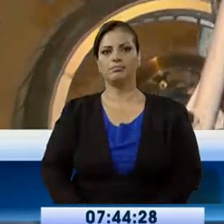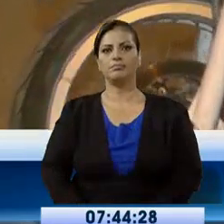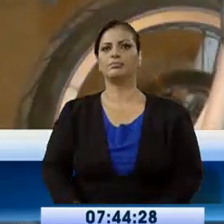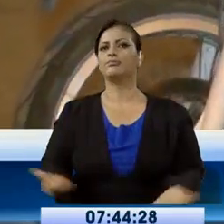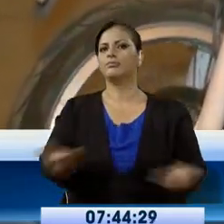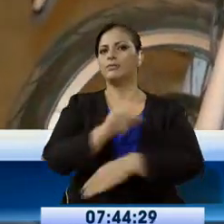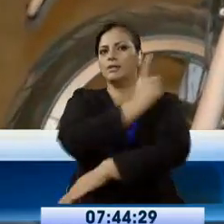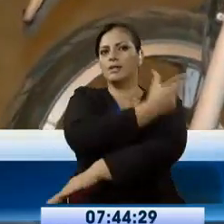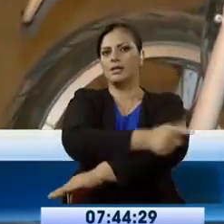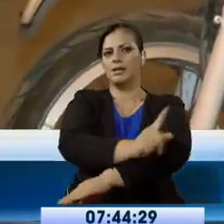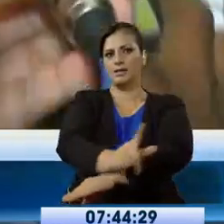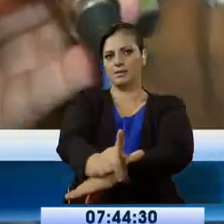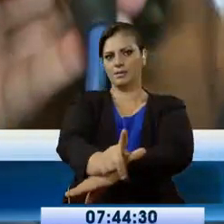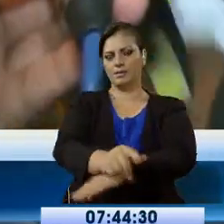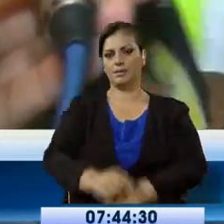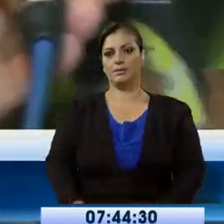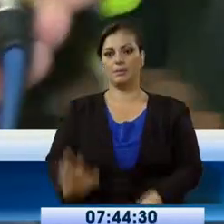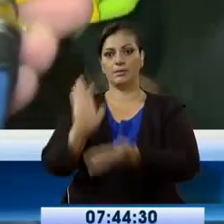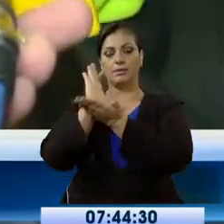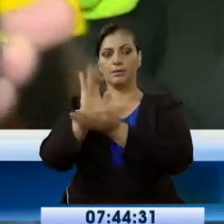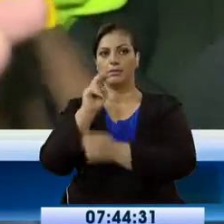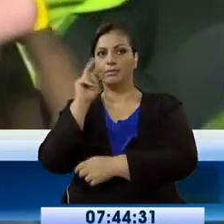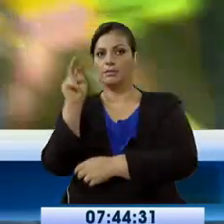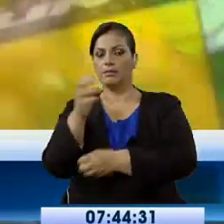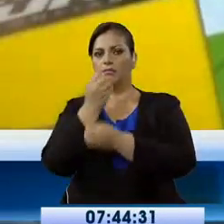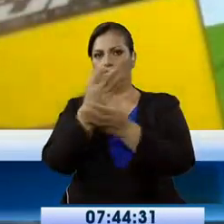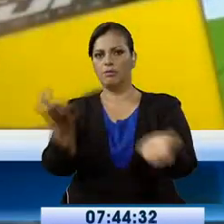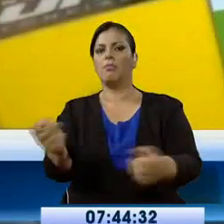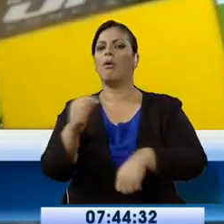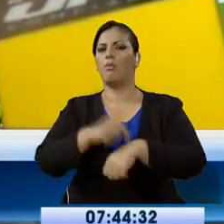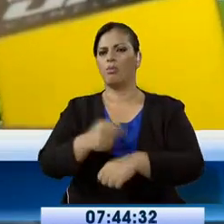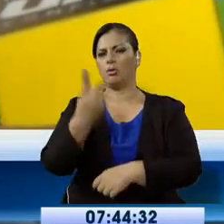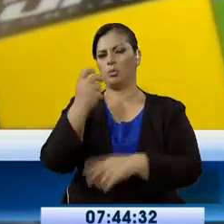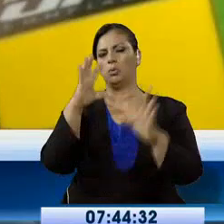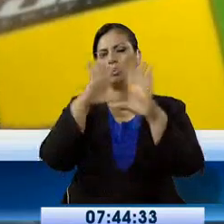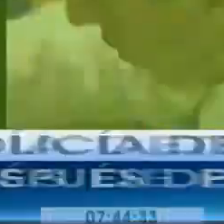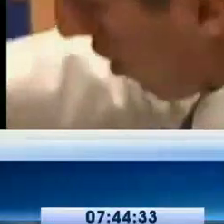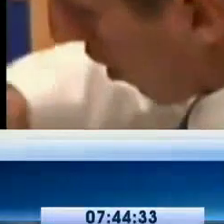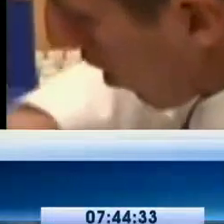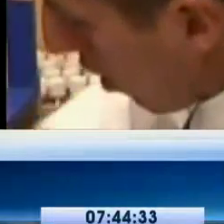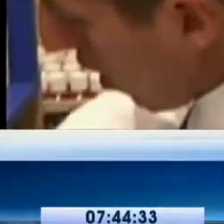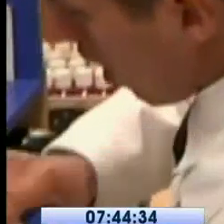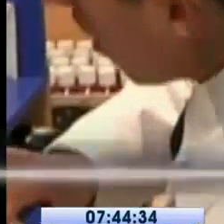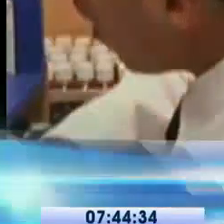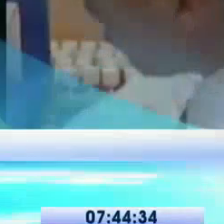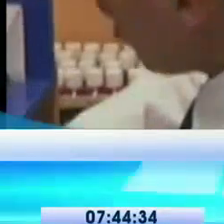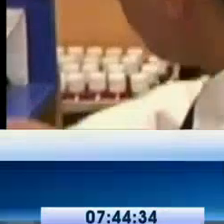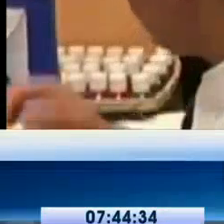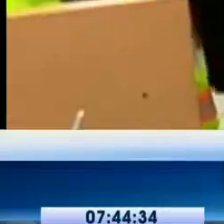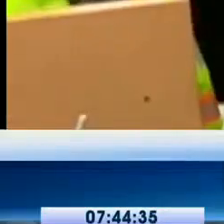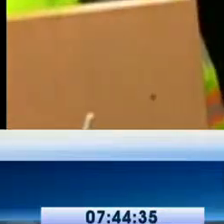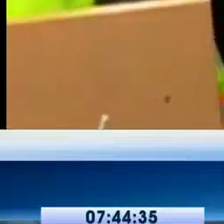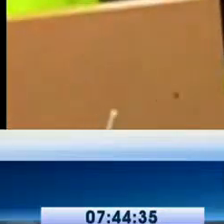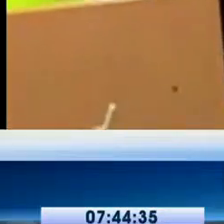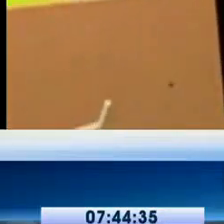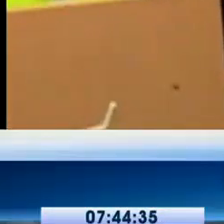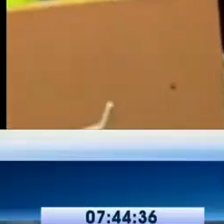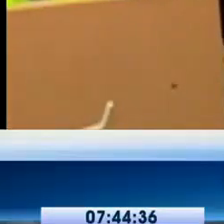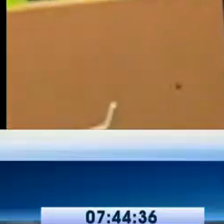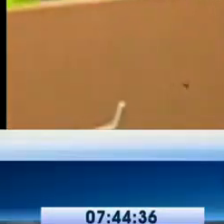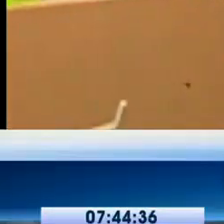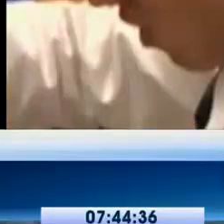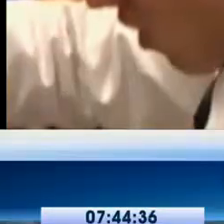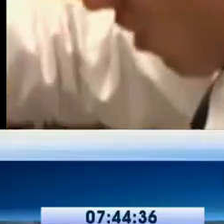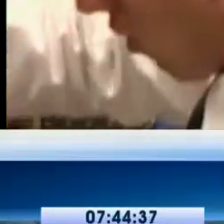testigos dicen que el hecho ocurrió a la medianoche. Y el robo a una farmacia en el norte de Quito fue frustrado por un